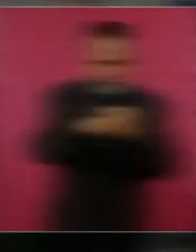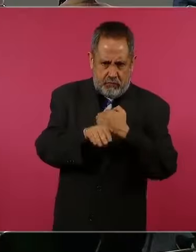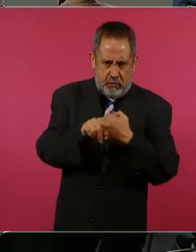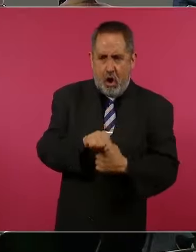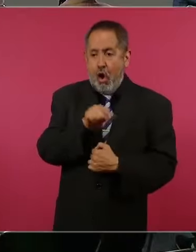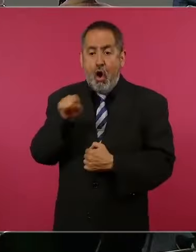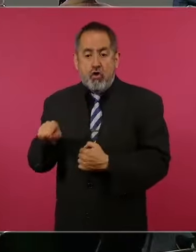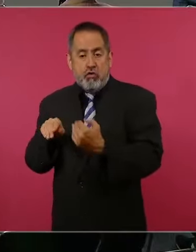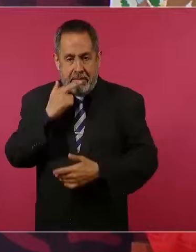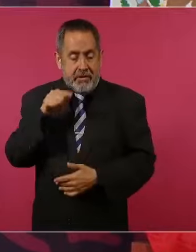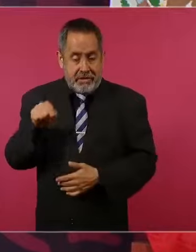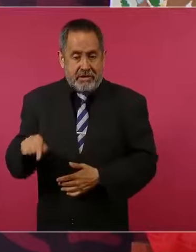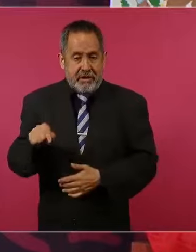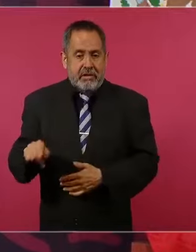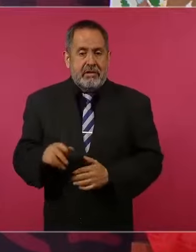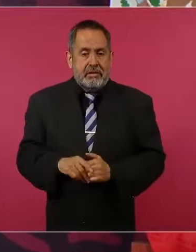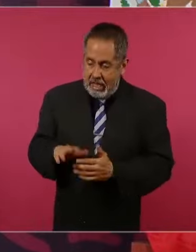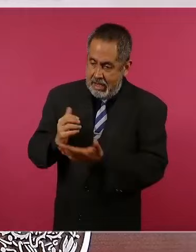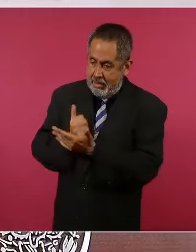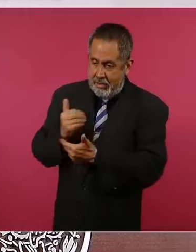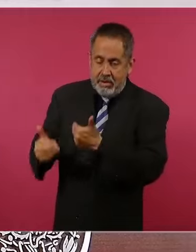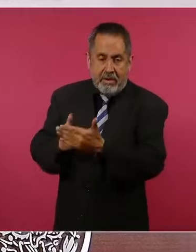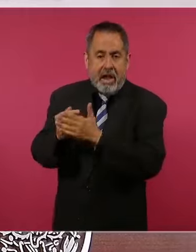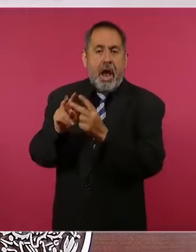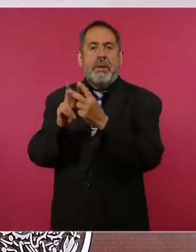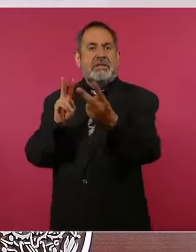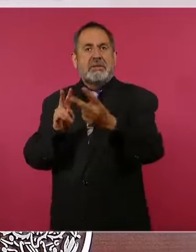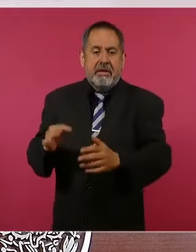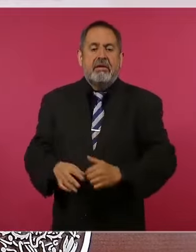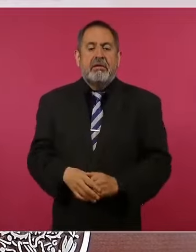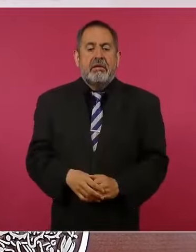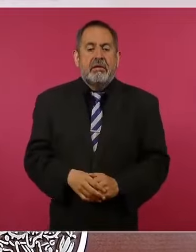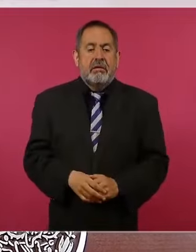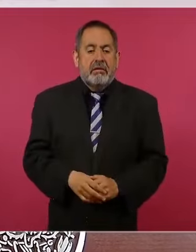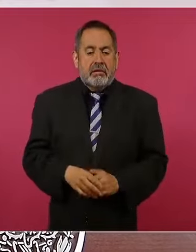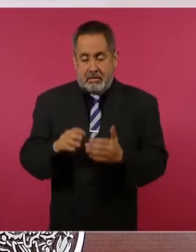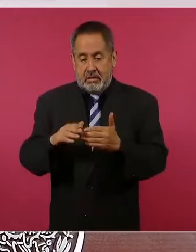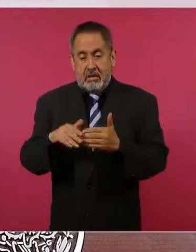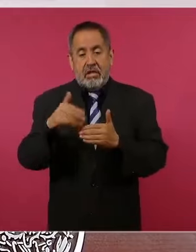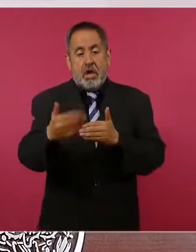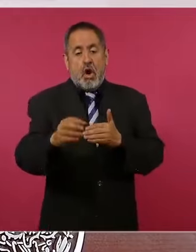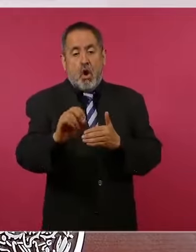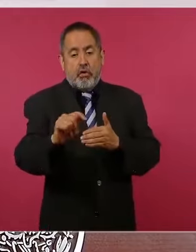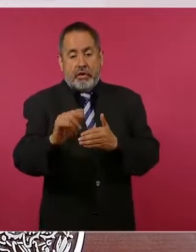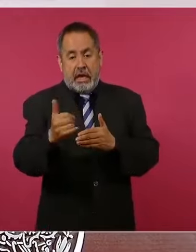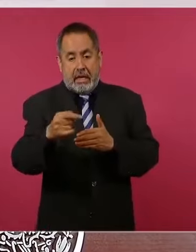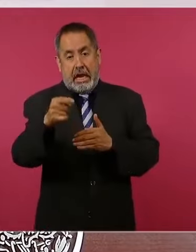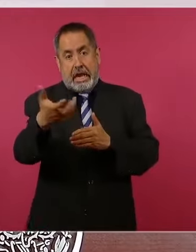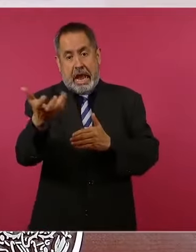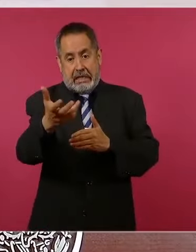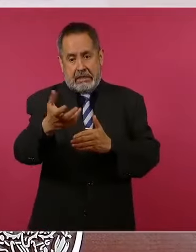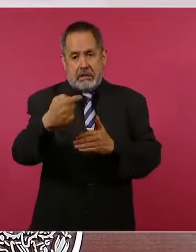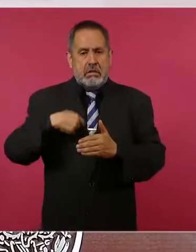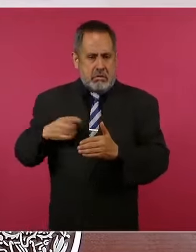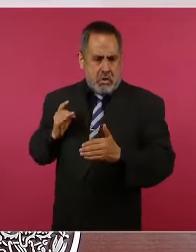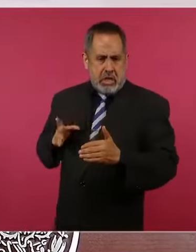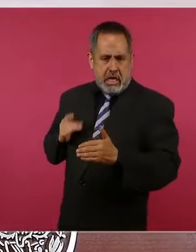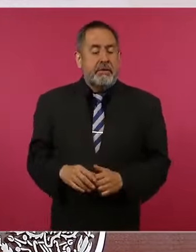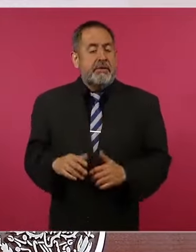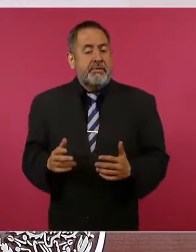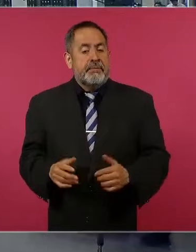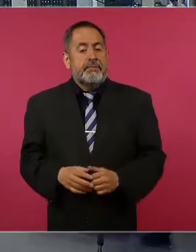ya les ganamos a nuestros vecinos, hermanos, del otro lado, porque les corresponde a ellos hacer lo